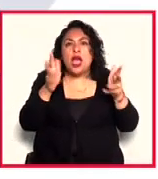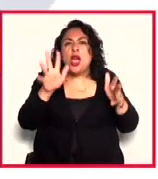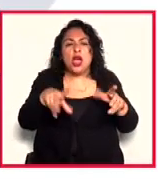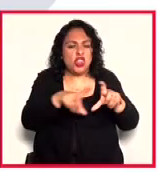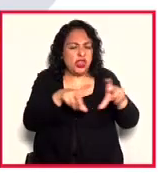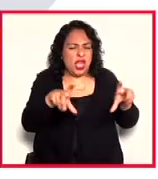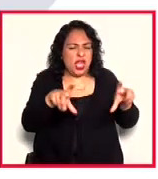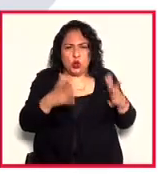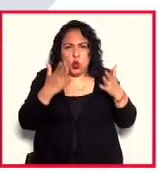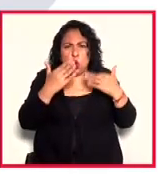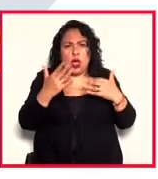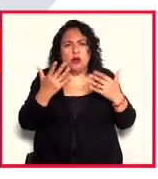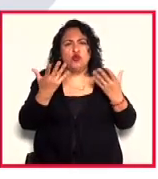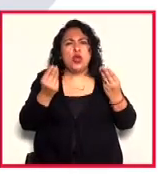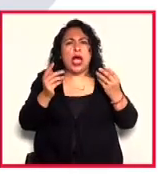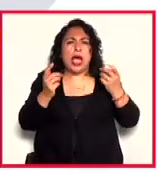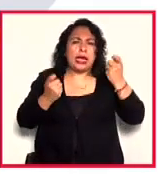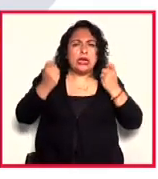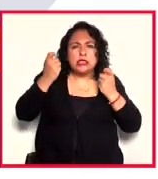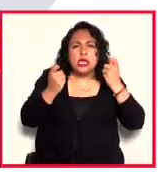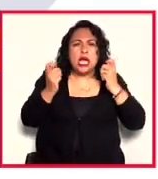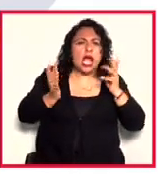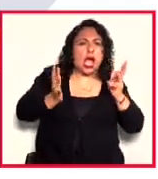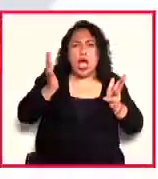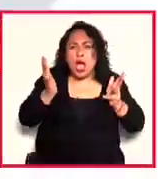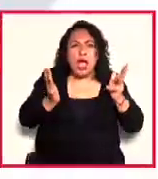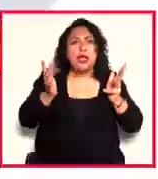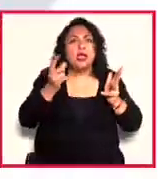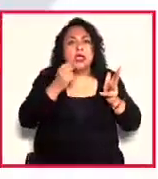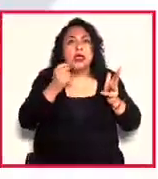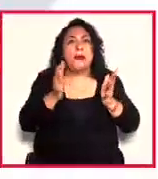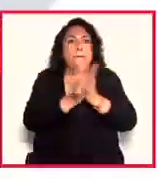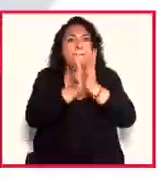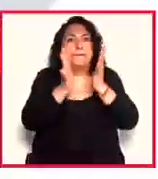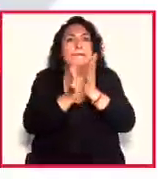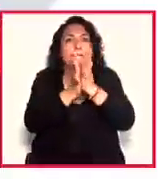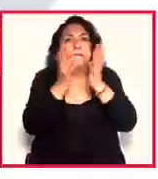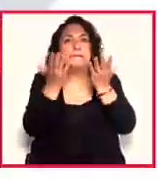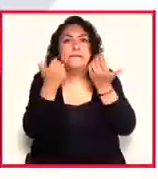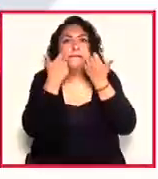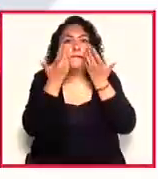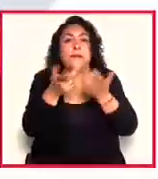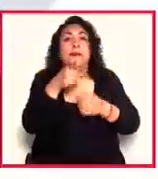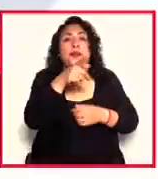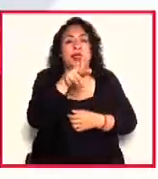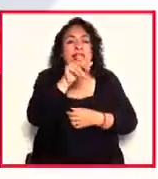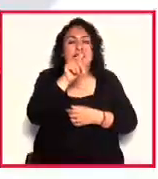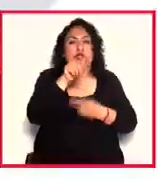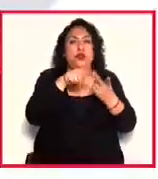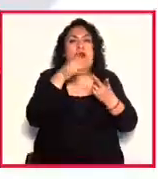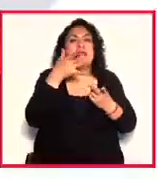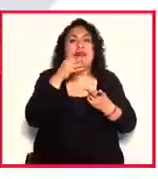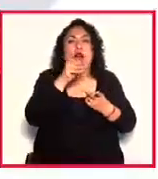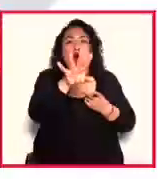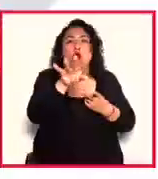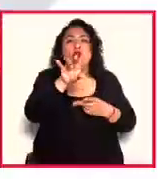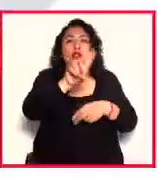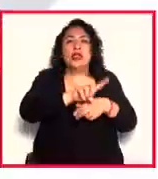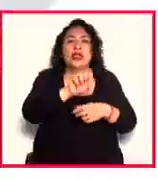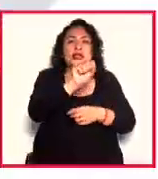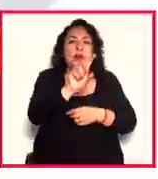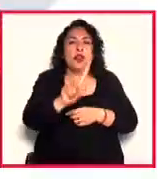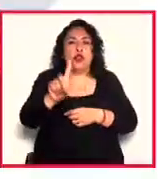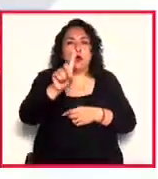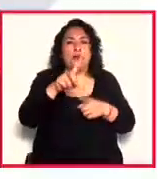con expresión. Entonces los niños se meten muchísimo en la acción. Katsumi y el Dragón se presenta los sábados y domingos a las